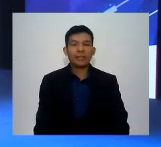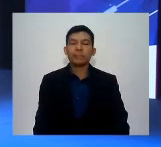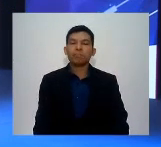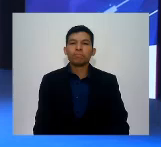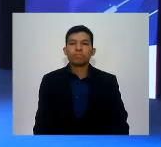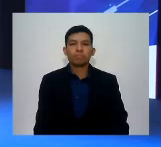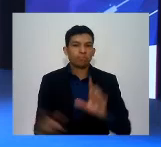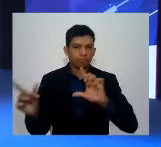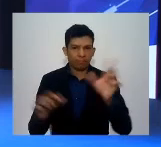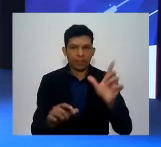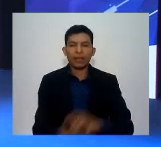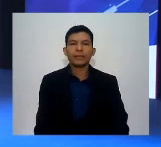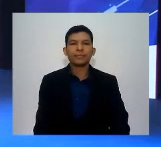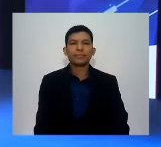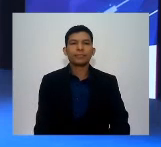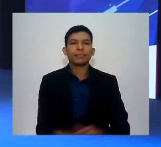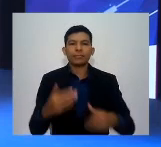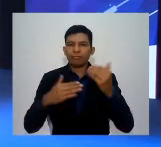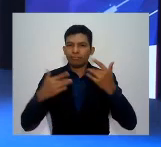Pulsometría.